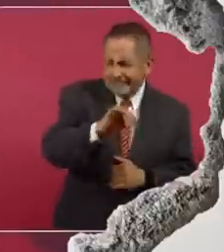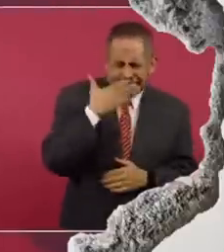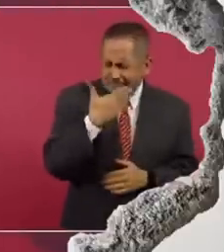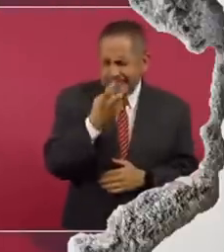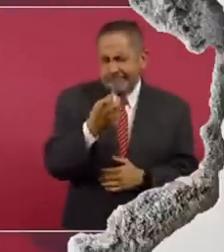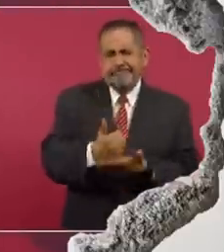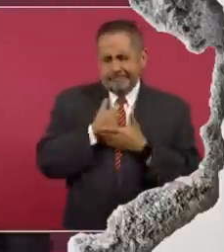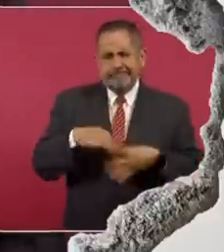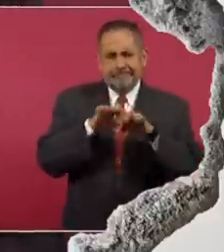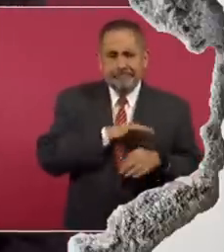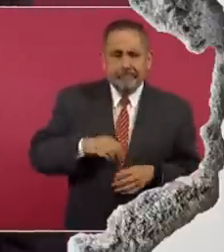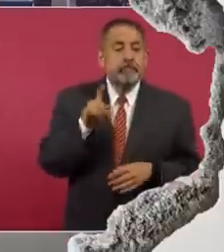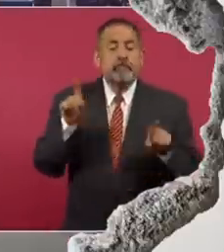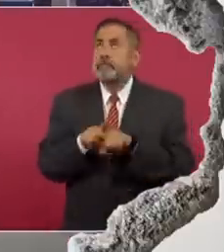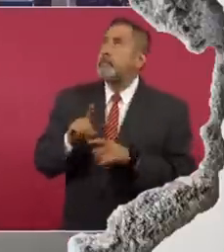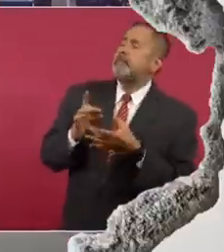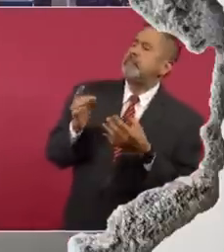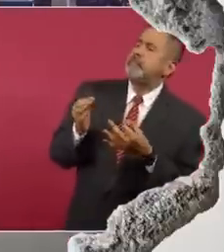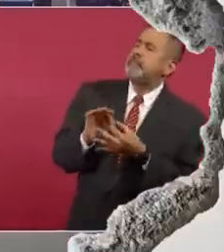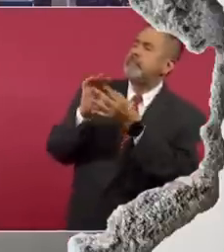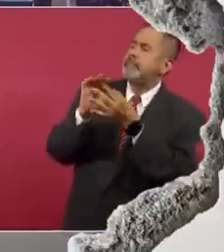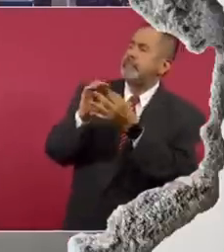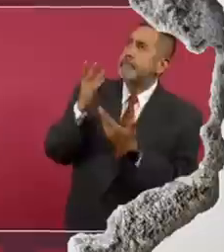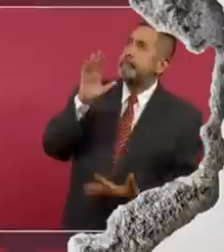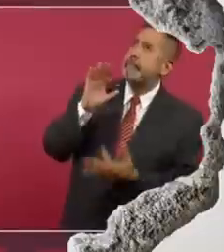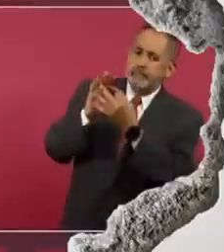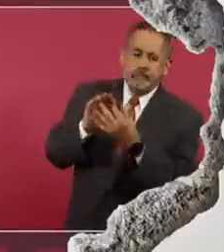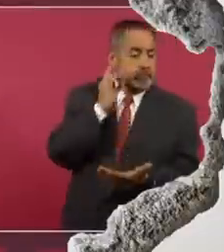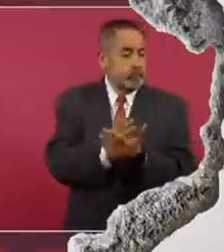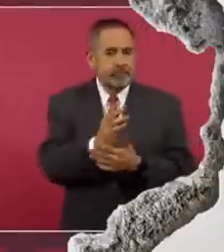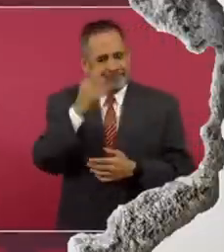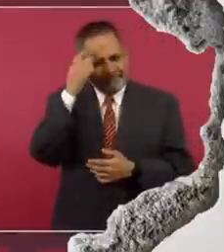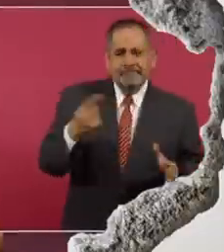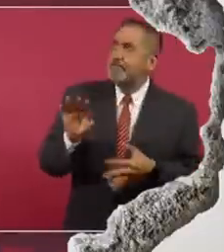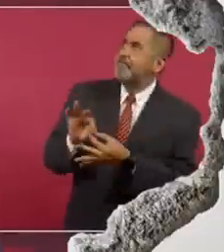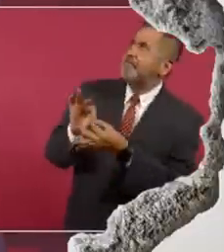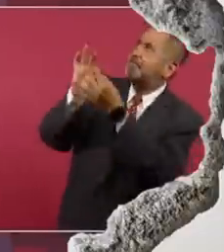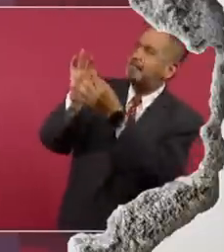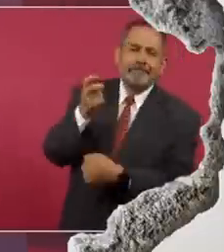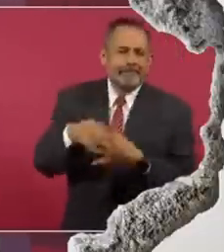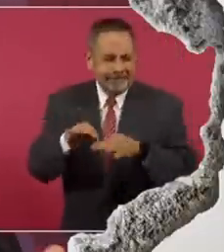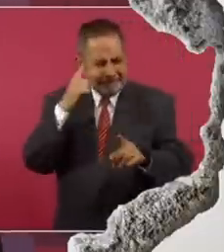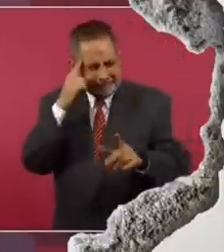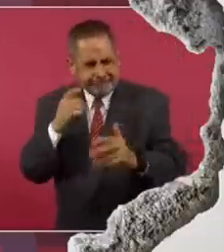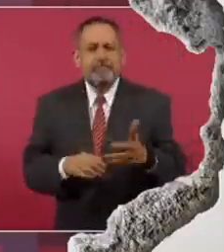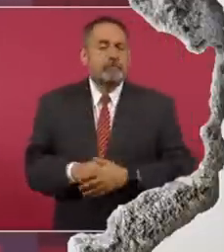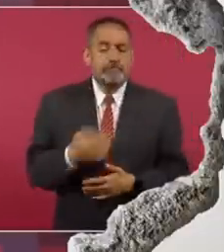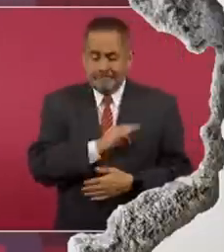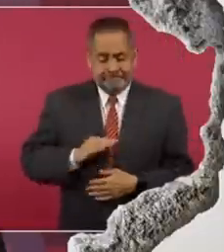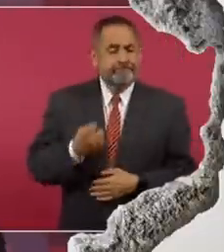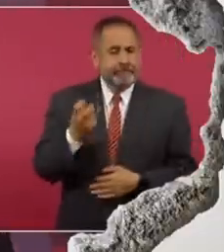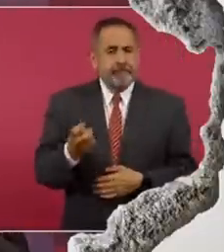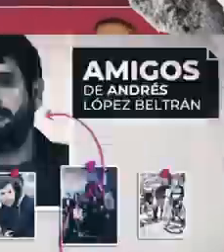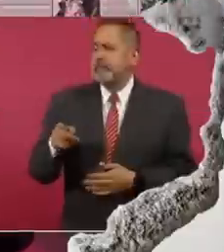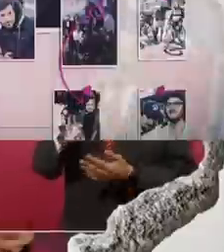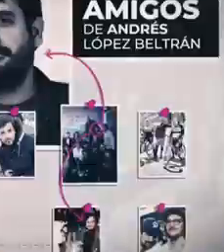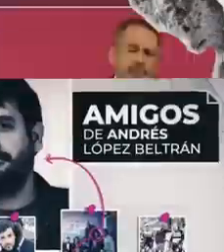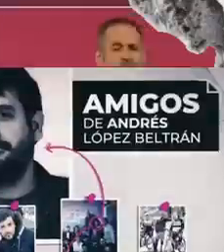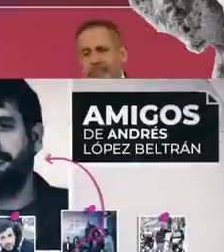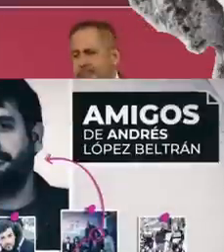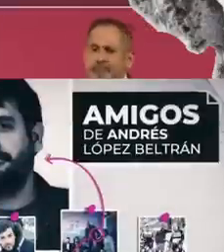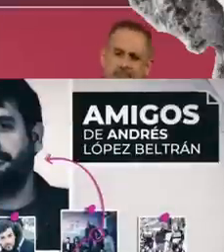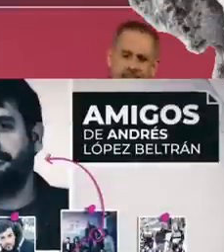también es importante lo místico, lo espiritual, no solo de pan vive el hombre. La felicidad tiene que ver con todo eso, tiene que ver con los valores, tiene que